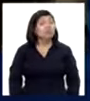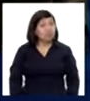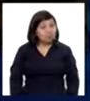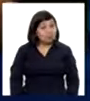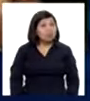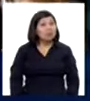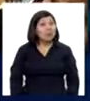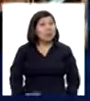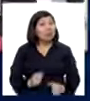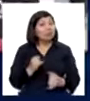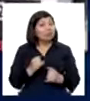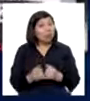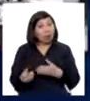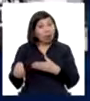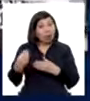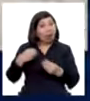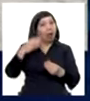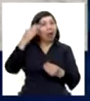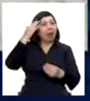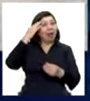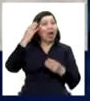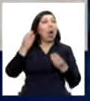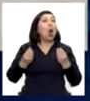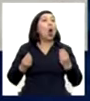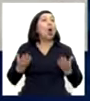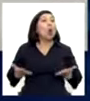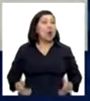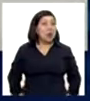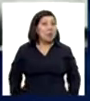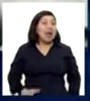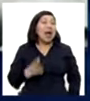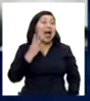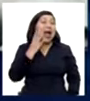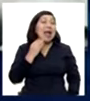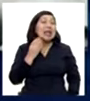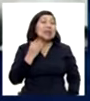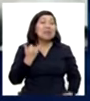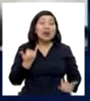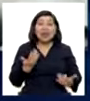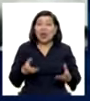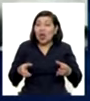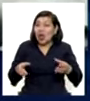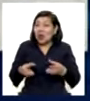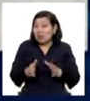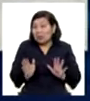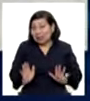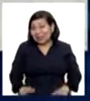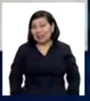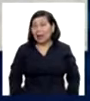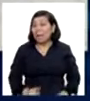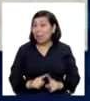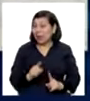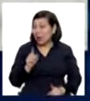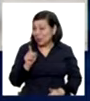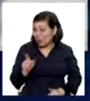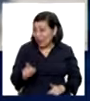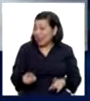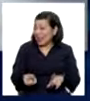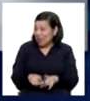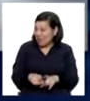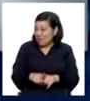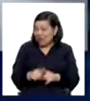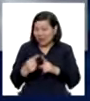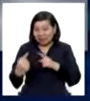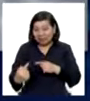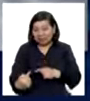uno se termina involucrando muy bien en el tema. ¿Y cómo ha sido justamente la experiencia de presidir este comité? Porque imagino que para usted también debe ser todo